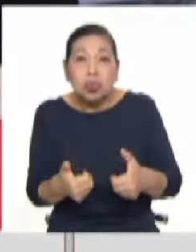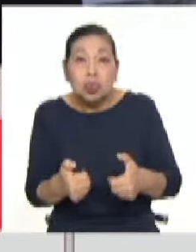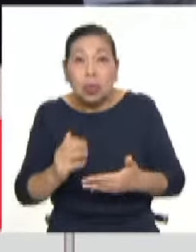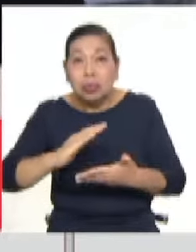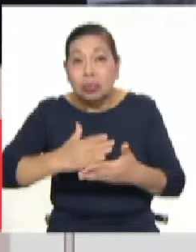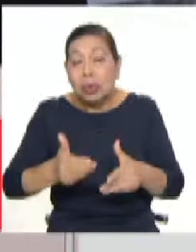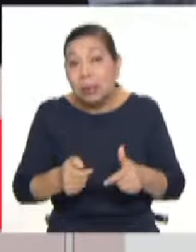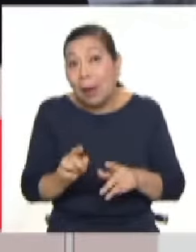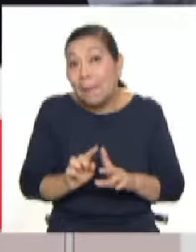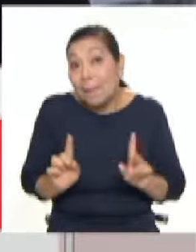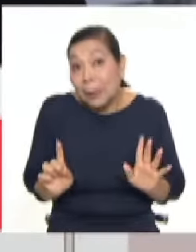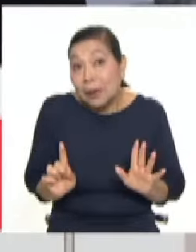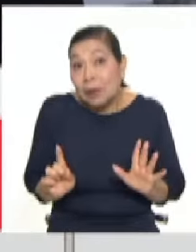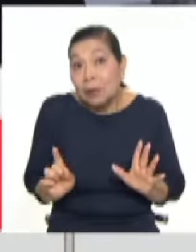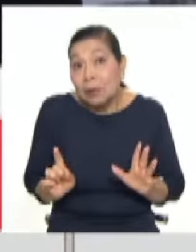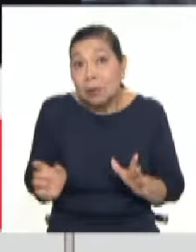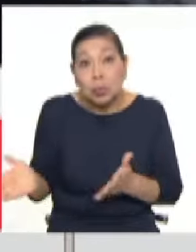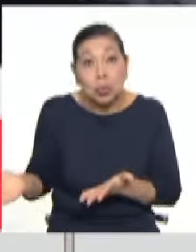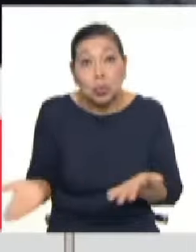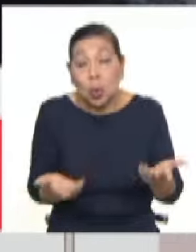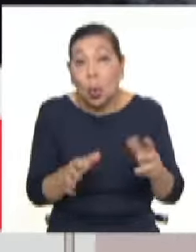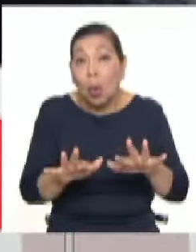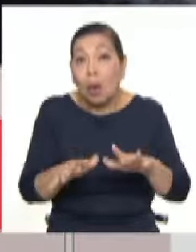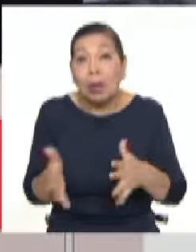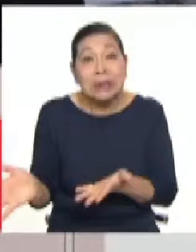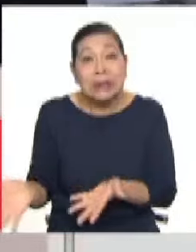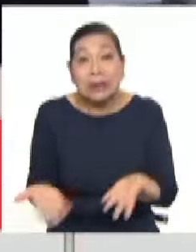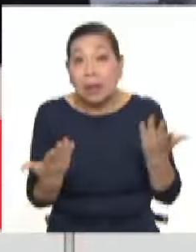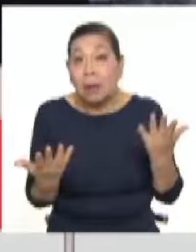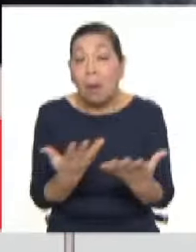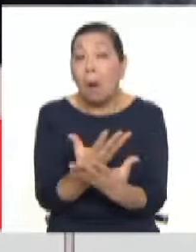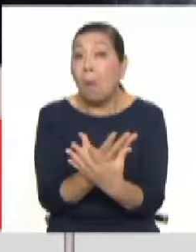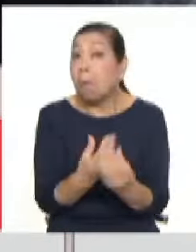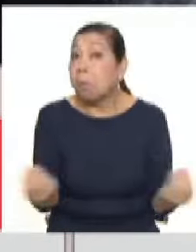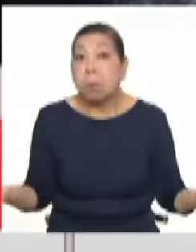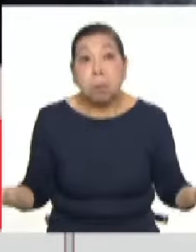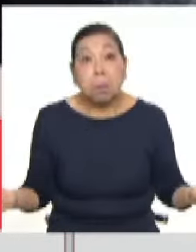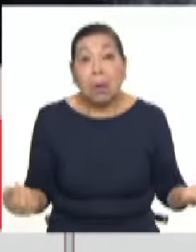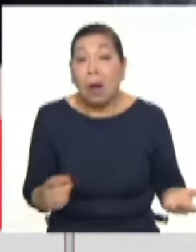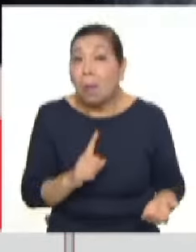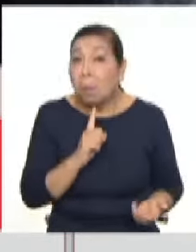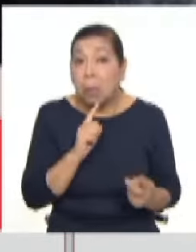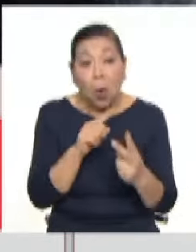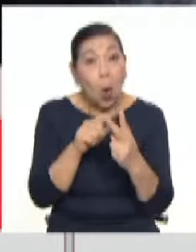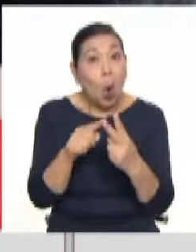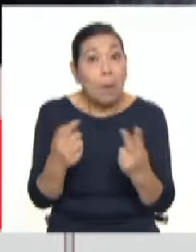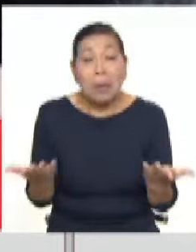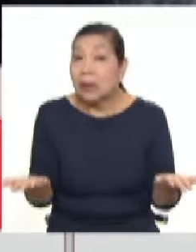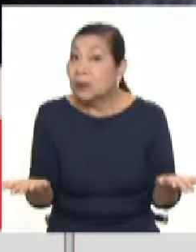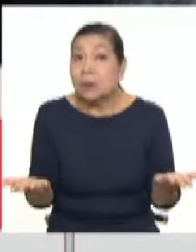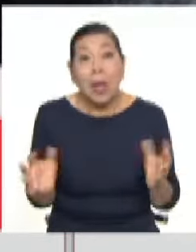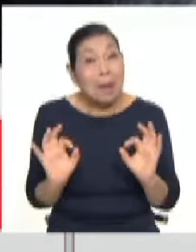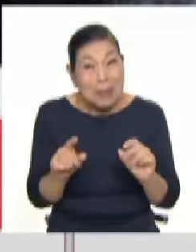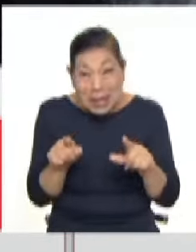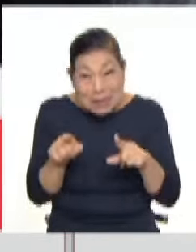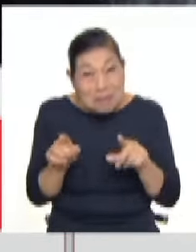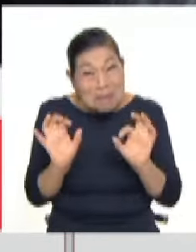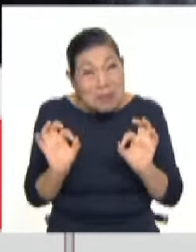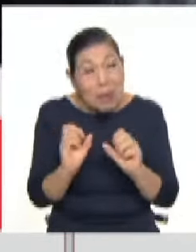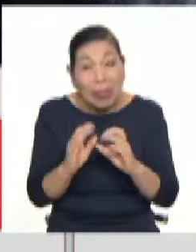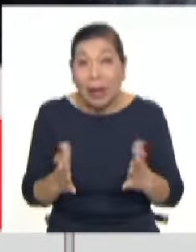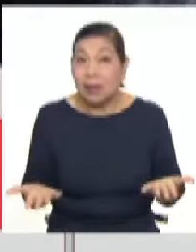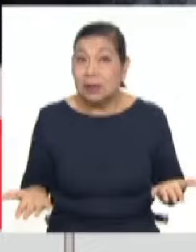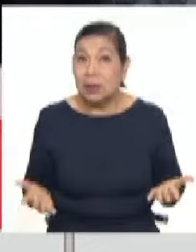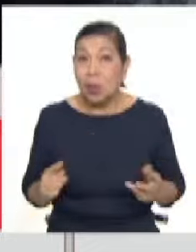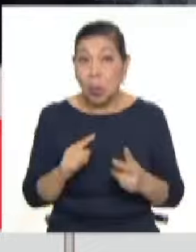todo ello. Entonces, y se han llevado sus computadoras. ¿Se han desaparecido sin explicación también el mismo día de la casa? Así es, así es. Mencionaba